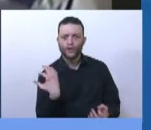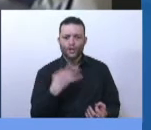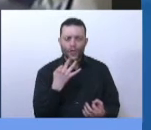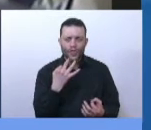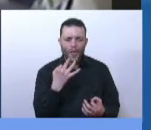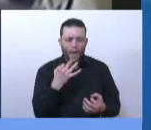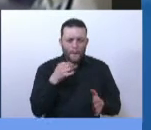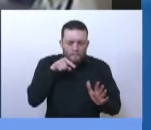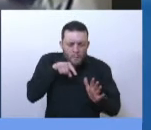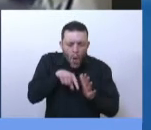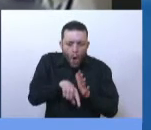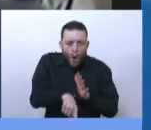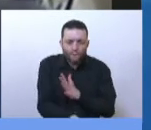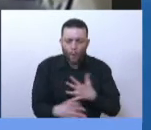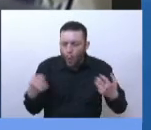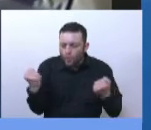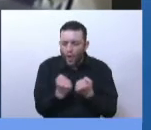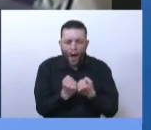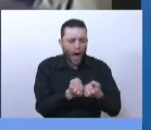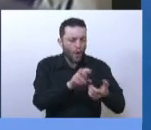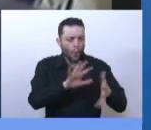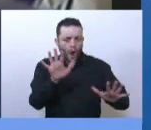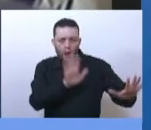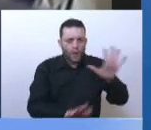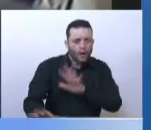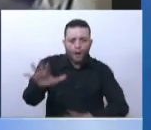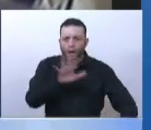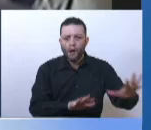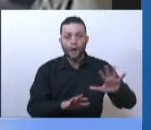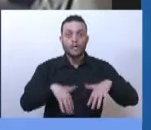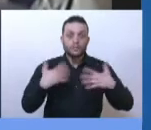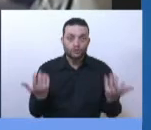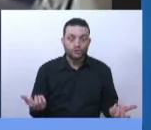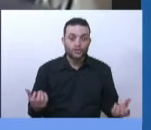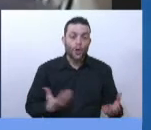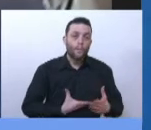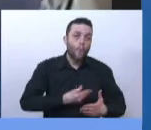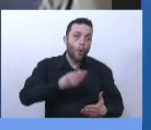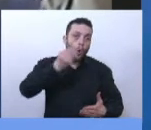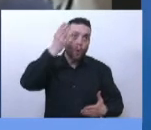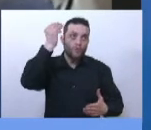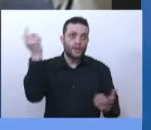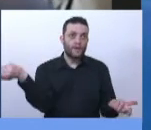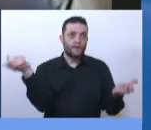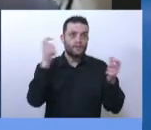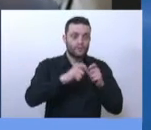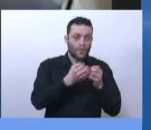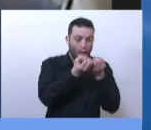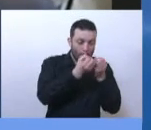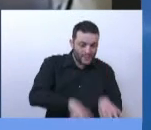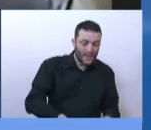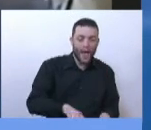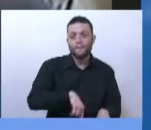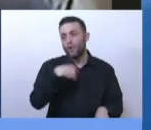que aprobamos. Para eso muchas veces somos cámara de revisión y otras muchas veces somos cámara de inicio.